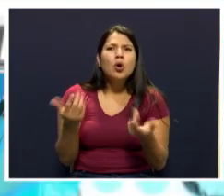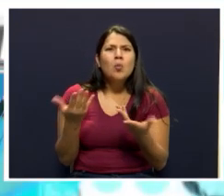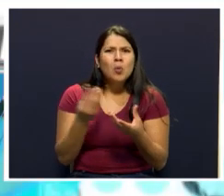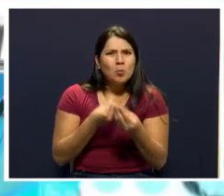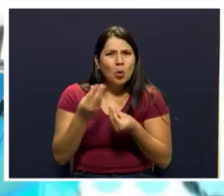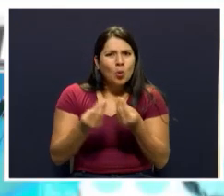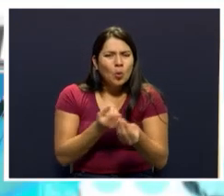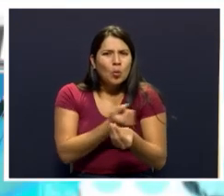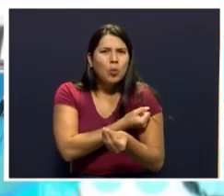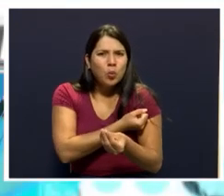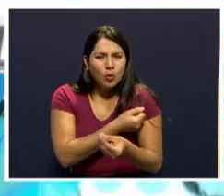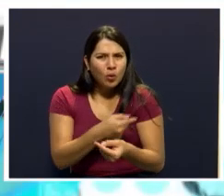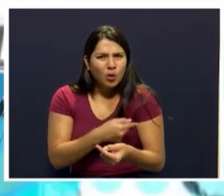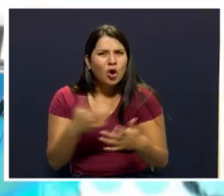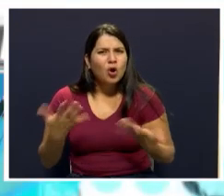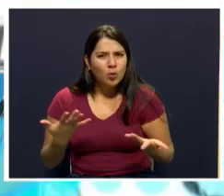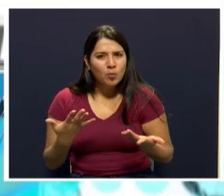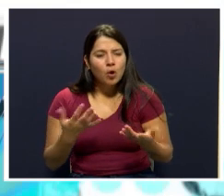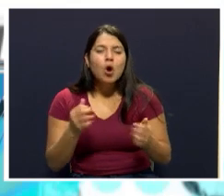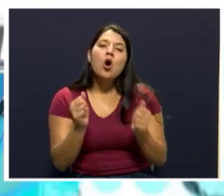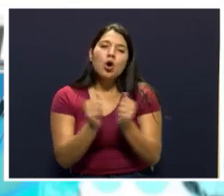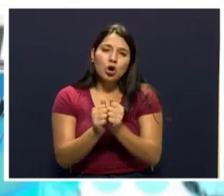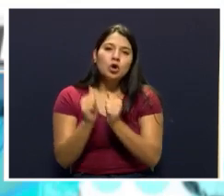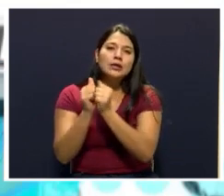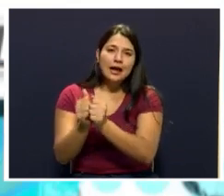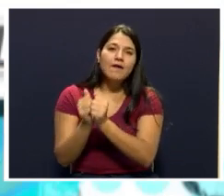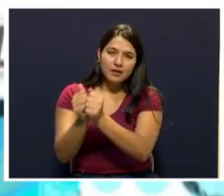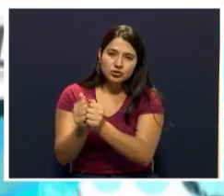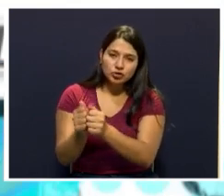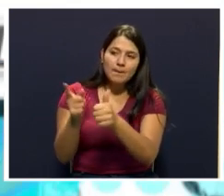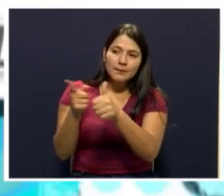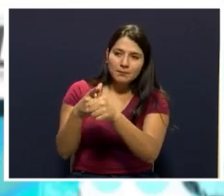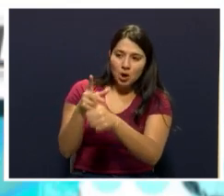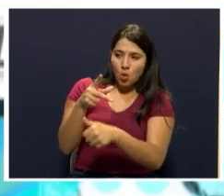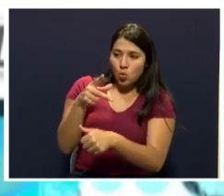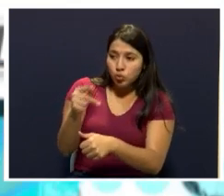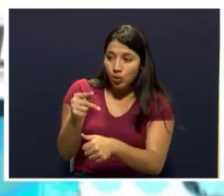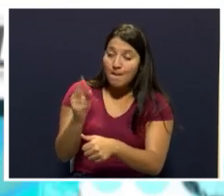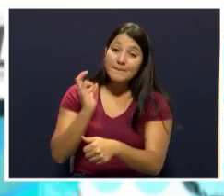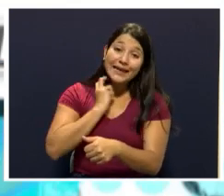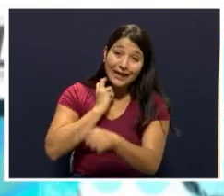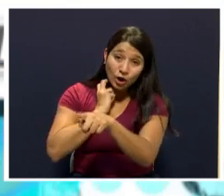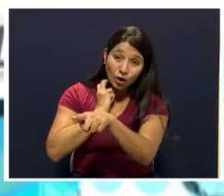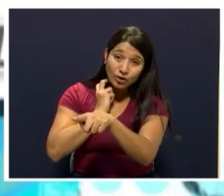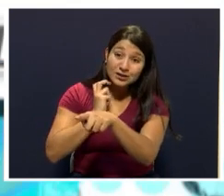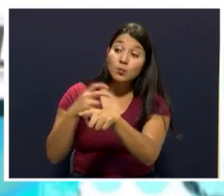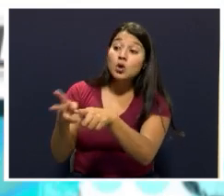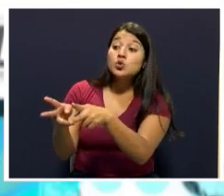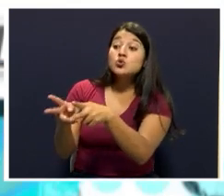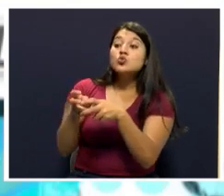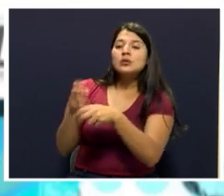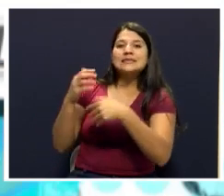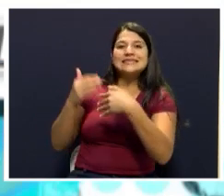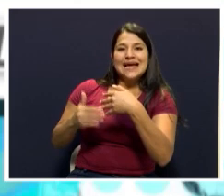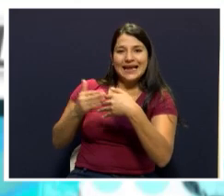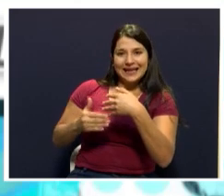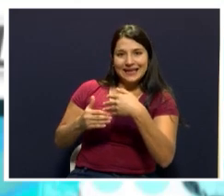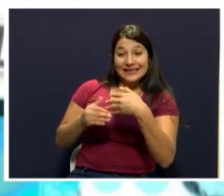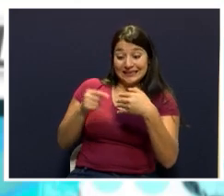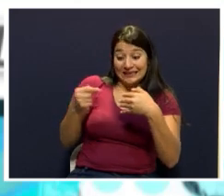para esta epidemia del COVID, porque la idea sería obtener proteínas del virus, ¿verdad? El